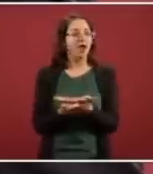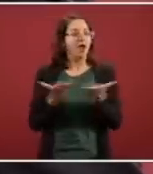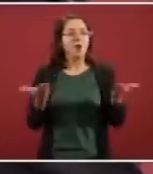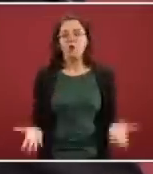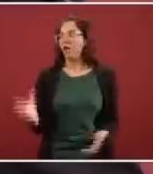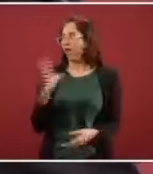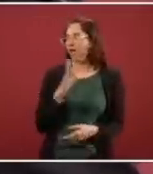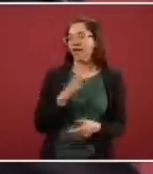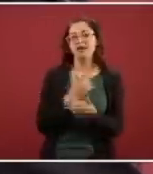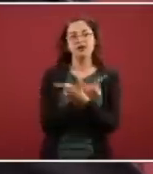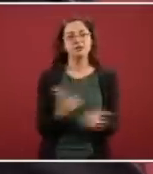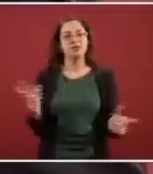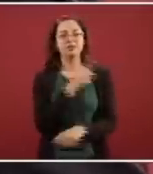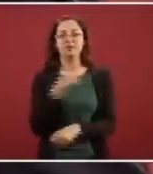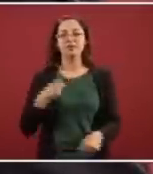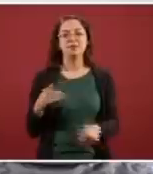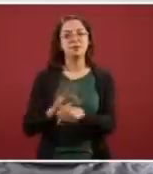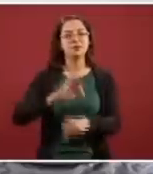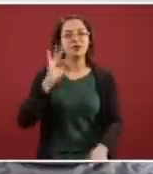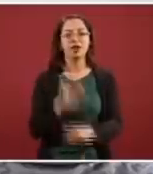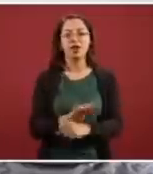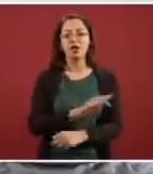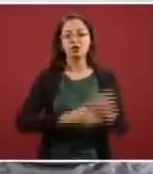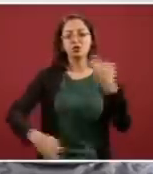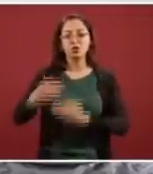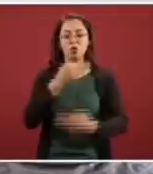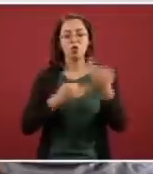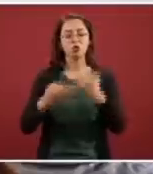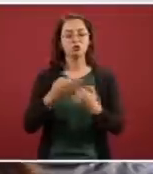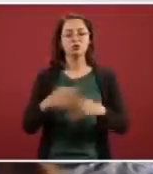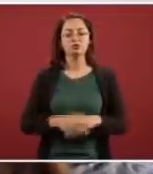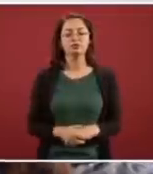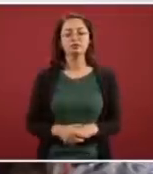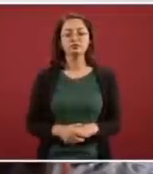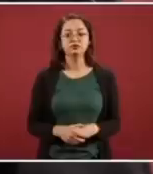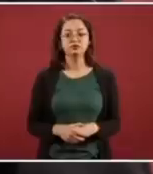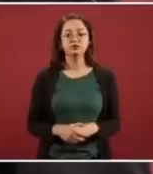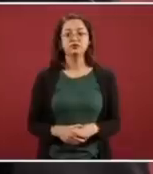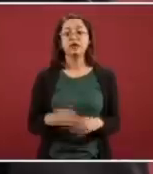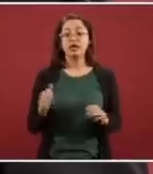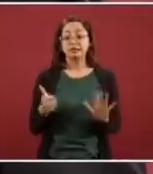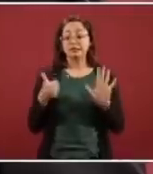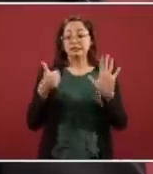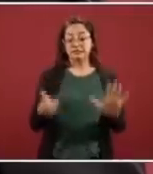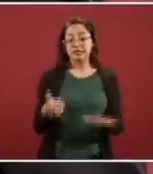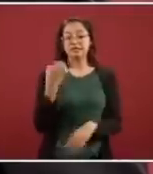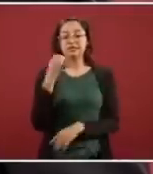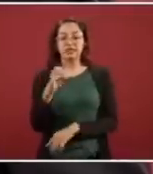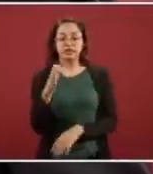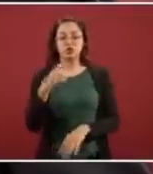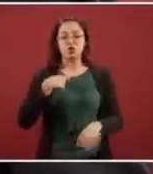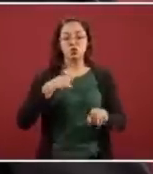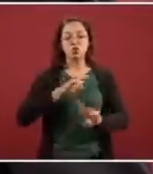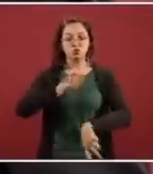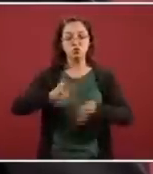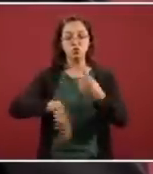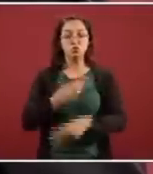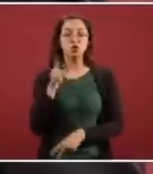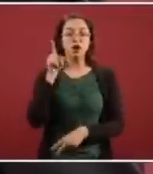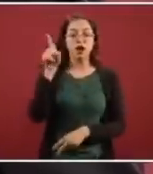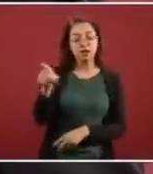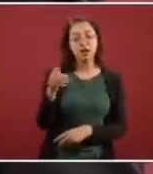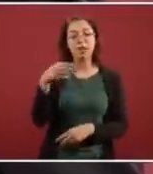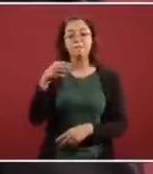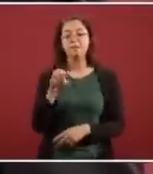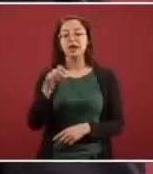que se deben de garantizar. Yo voy a ir el 6 de enero a Ayala y voy a